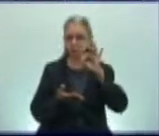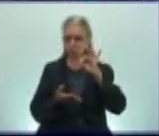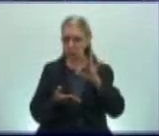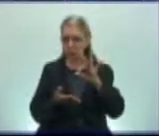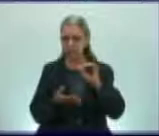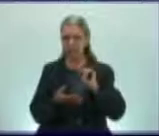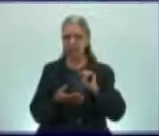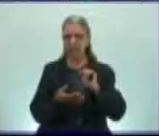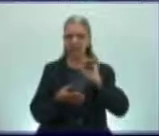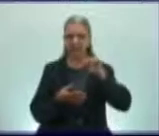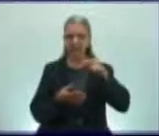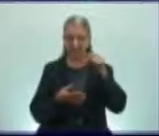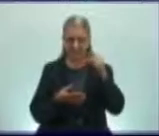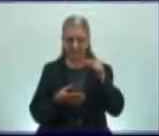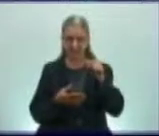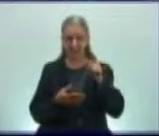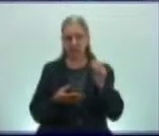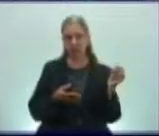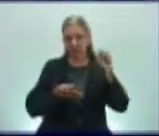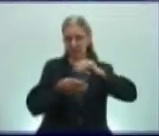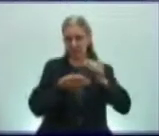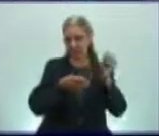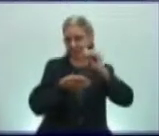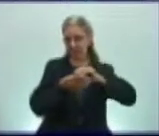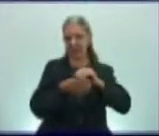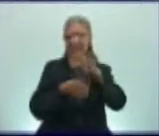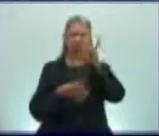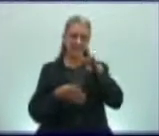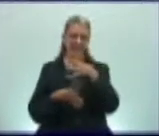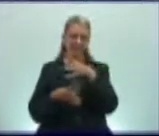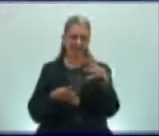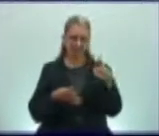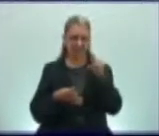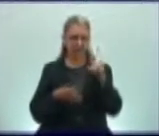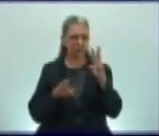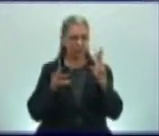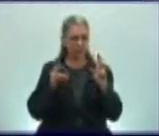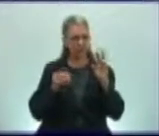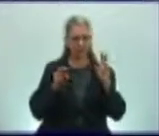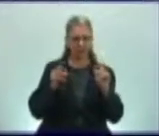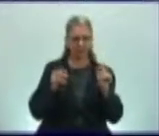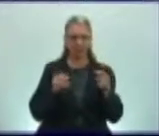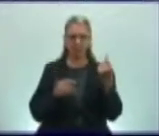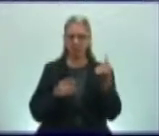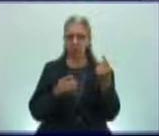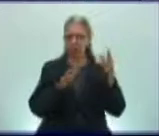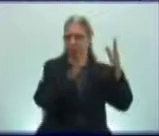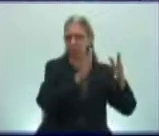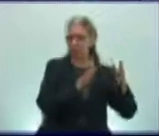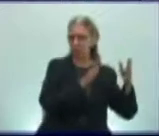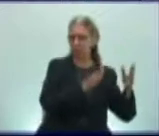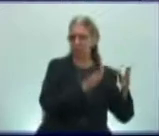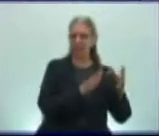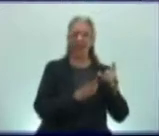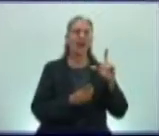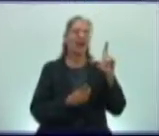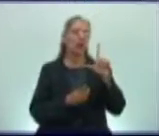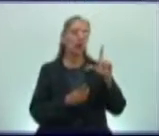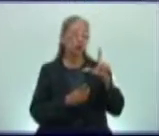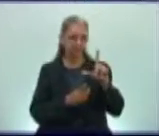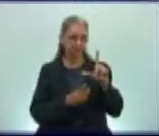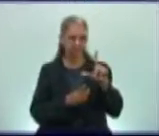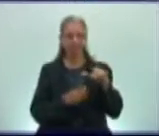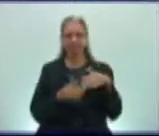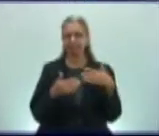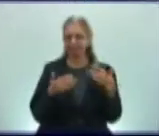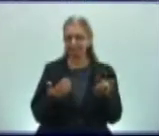una tabla donde te aparecen diferentes valores. En una columna está la longitud de una